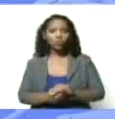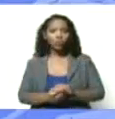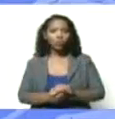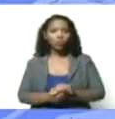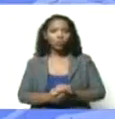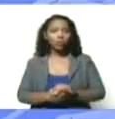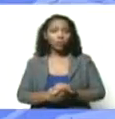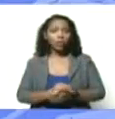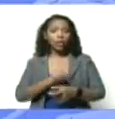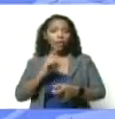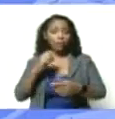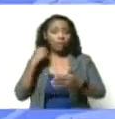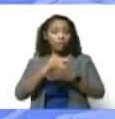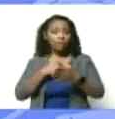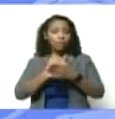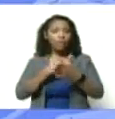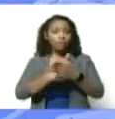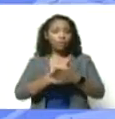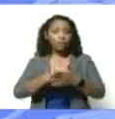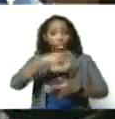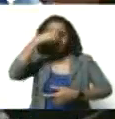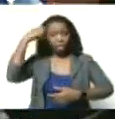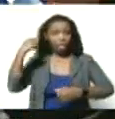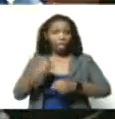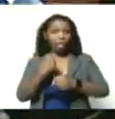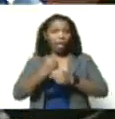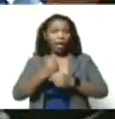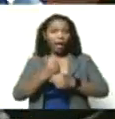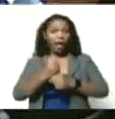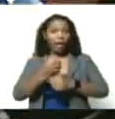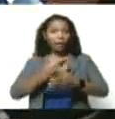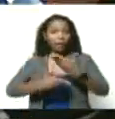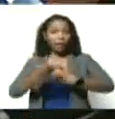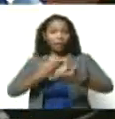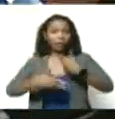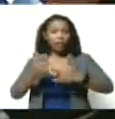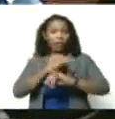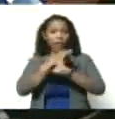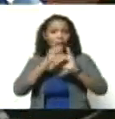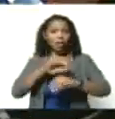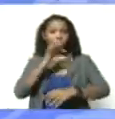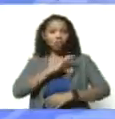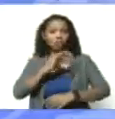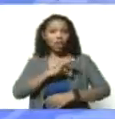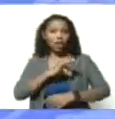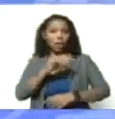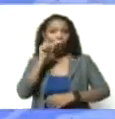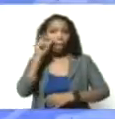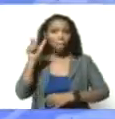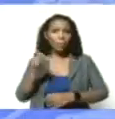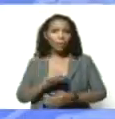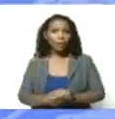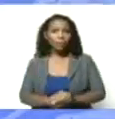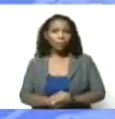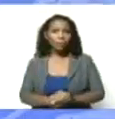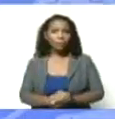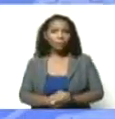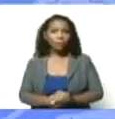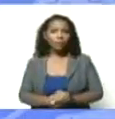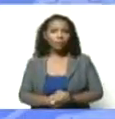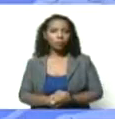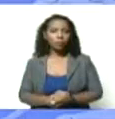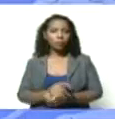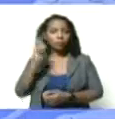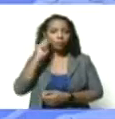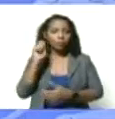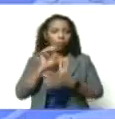abnegación y trabajo incansable al servicio de la felicidad social. Franklin Rondón, diputado, también